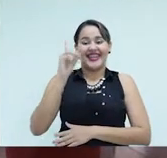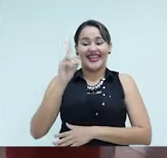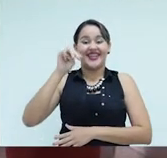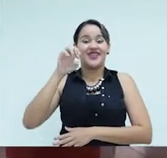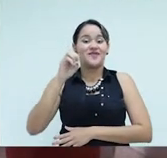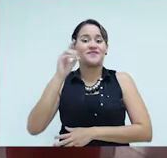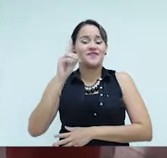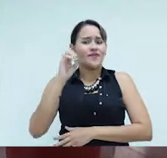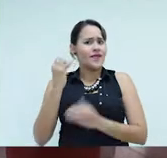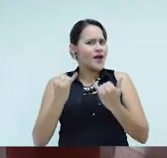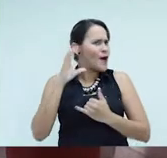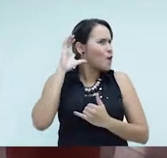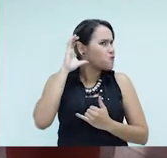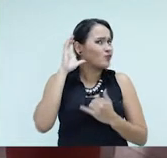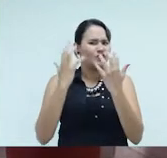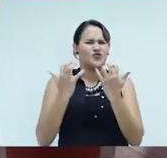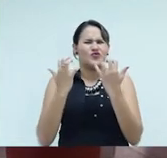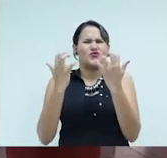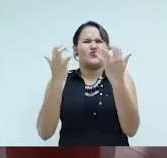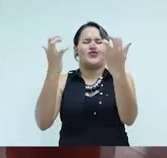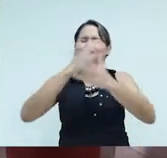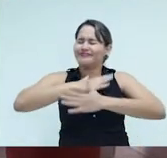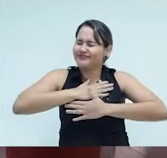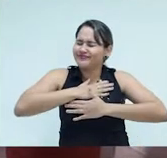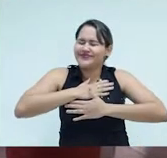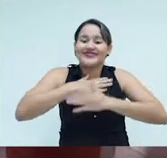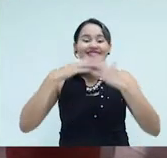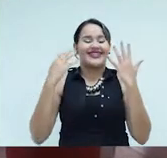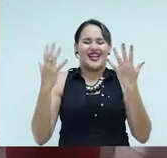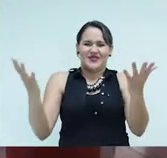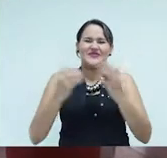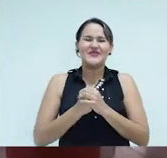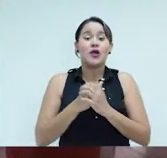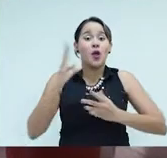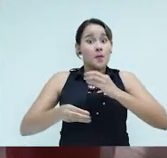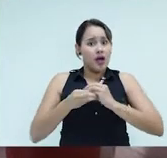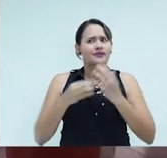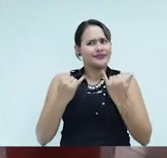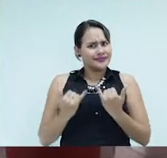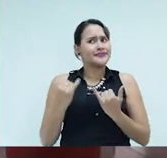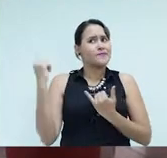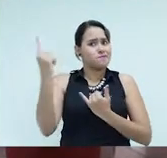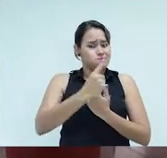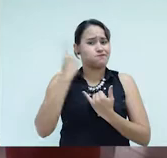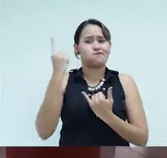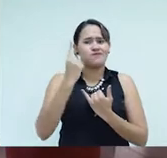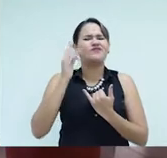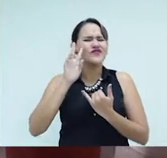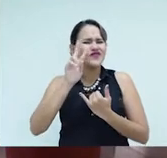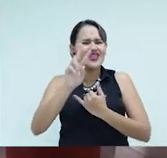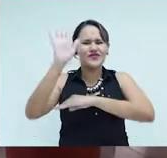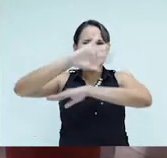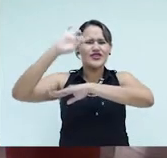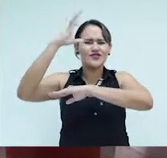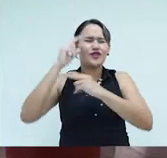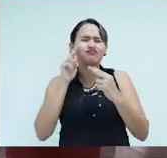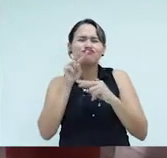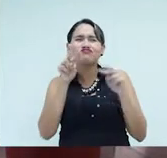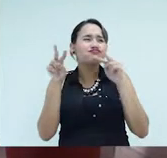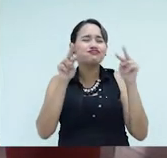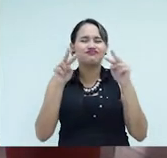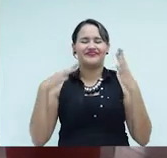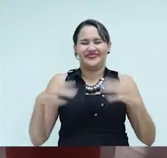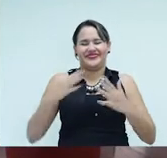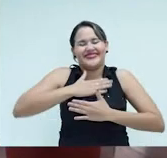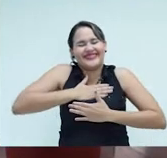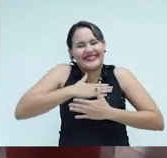para todos los millones de personas que, como yo, vamos a estarlo viendo por vía streaming. Hoy me encuentro en mi querida Universidad del Magdalena,